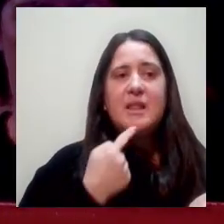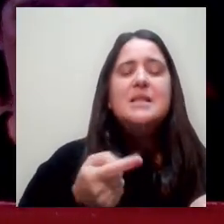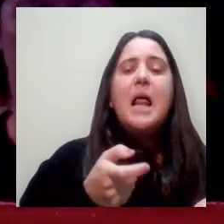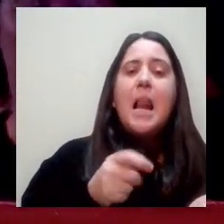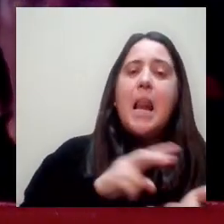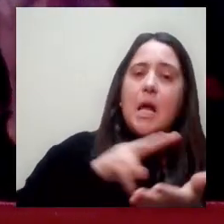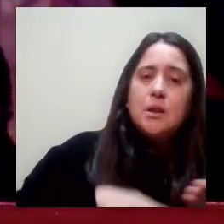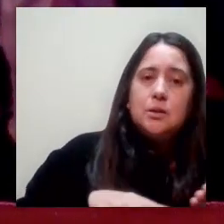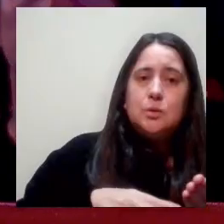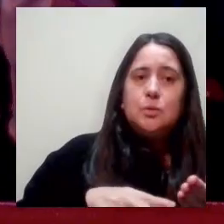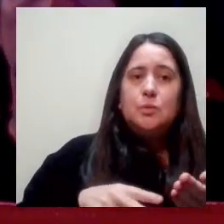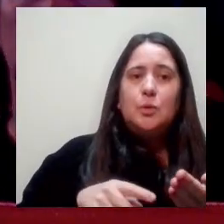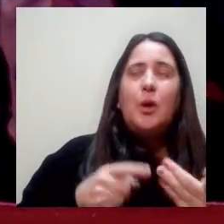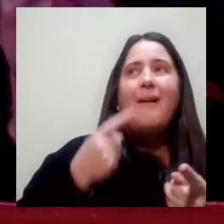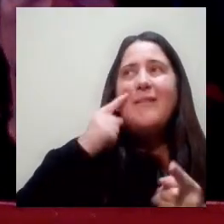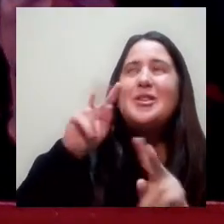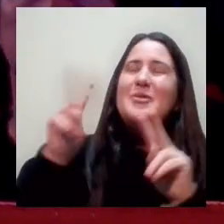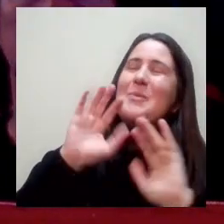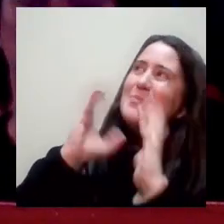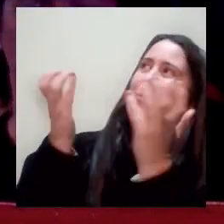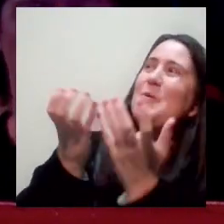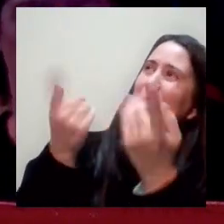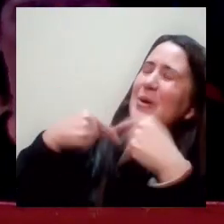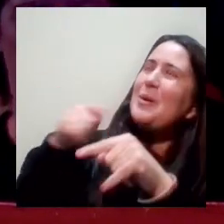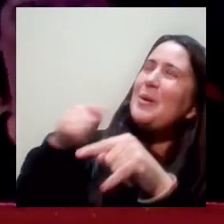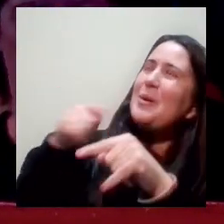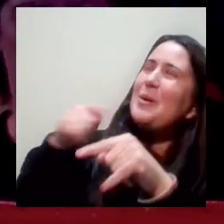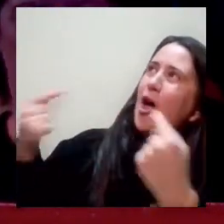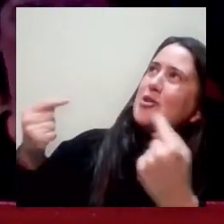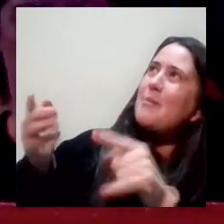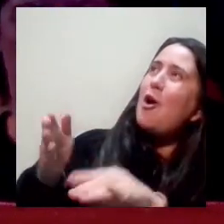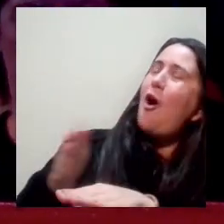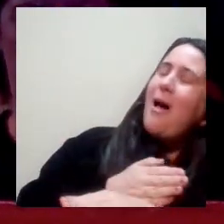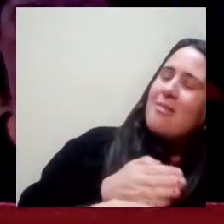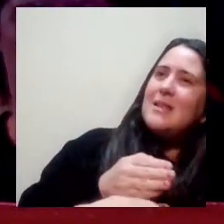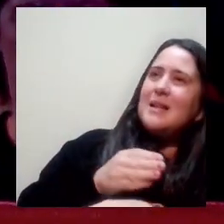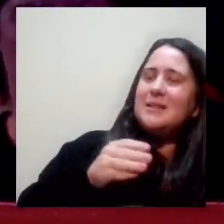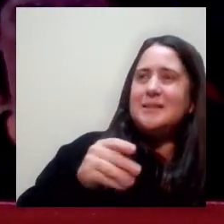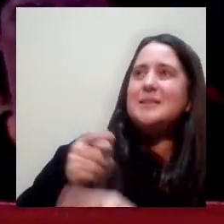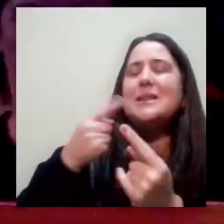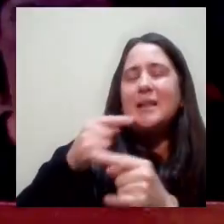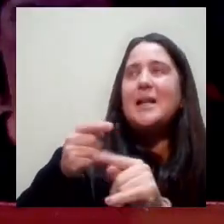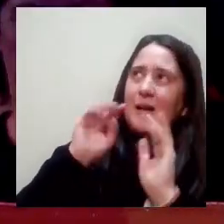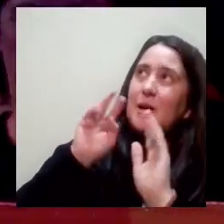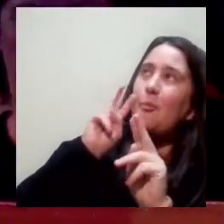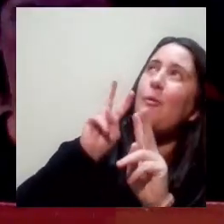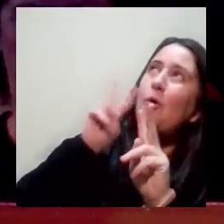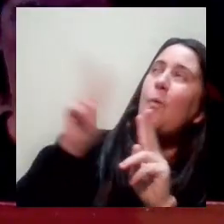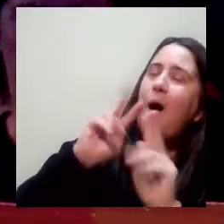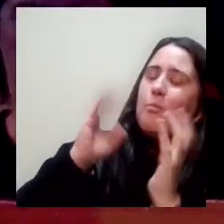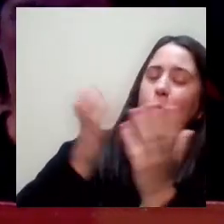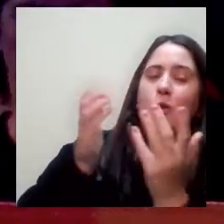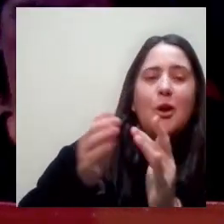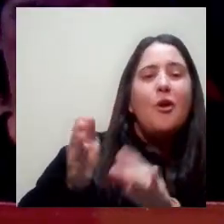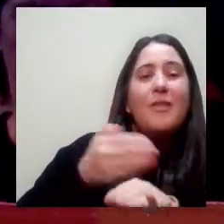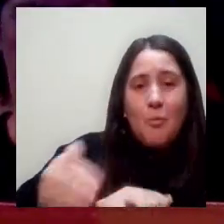del mundo precede siempre a la lectura de la palabra, y la lectura de la palabra, implica